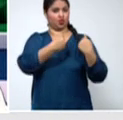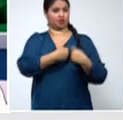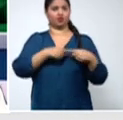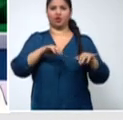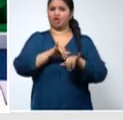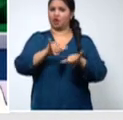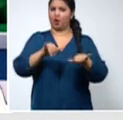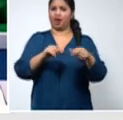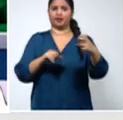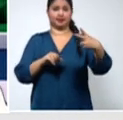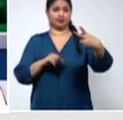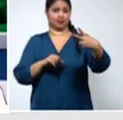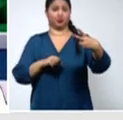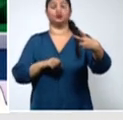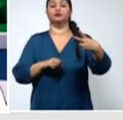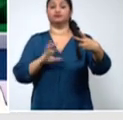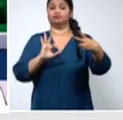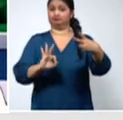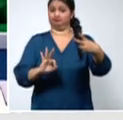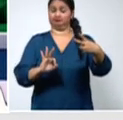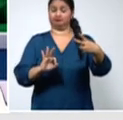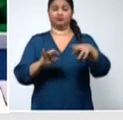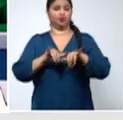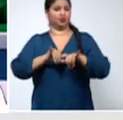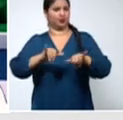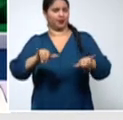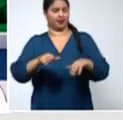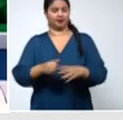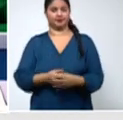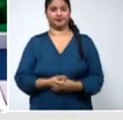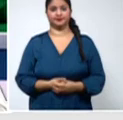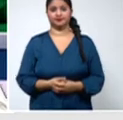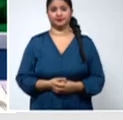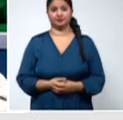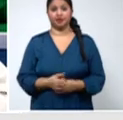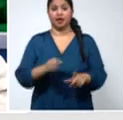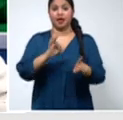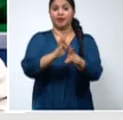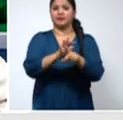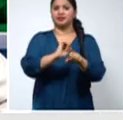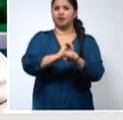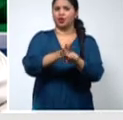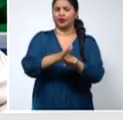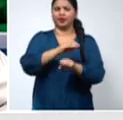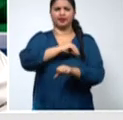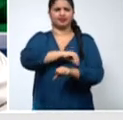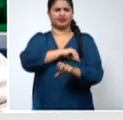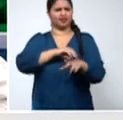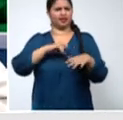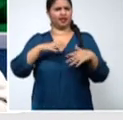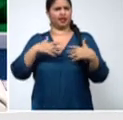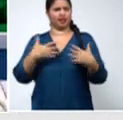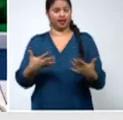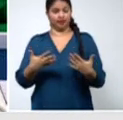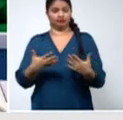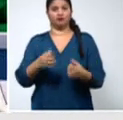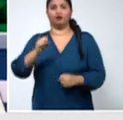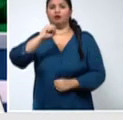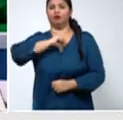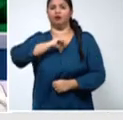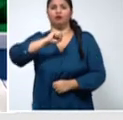que inicialmente los síntomas que presentó fueron escalofríos, tos seca,